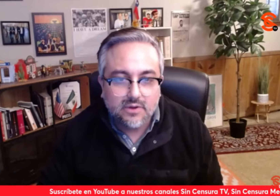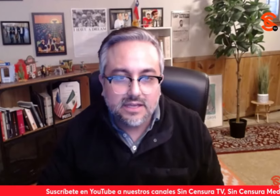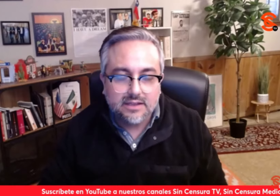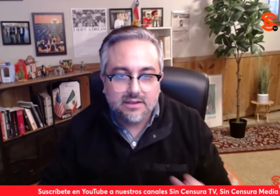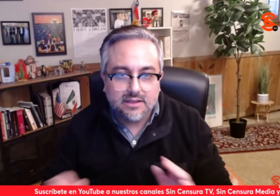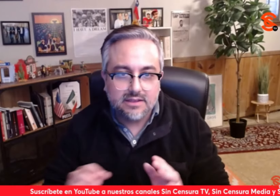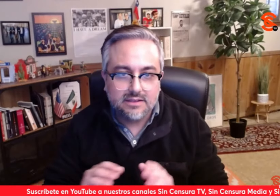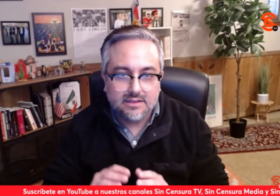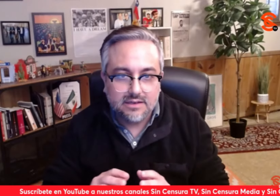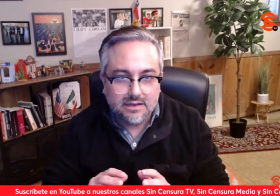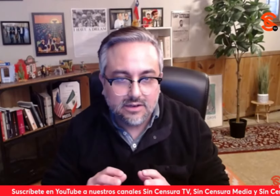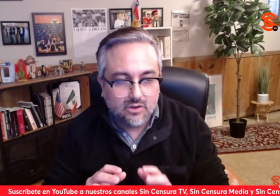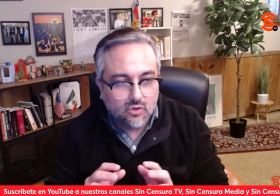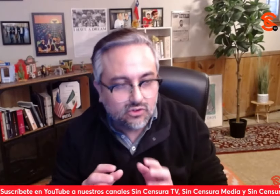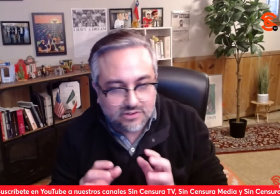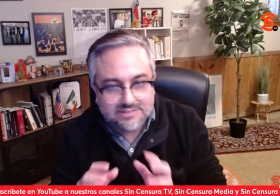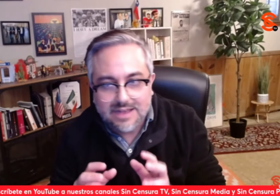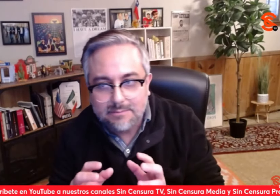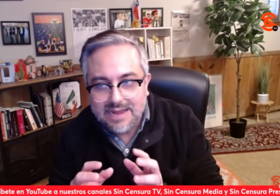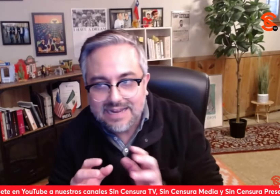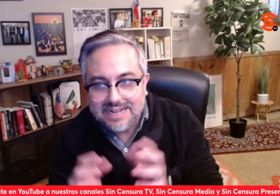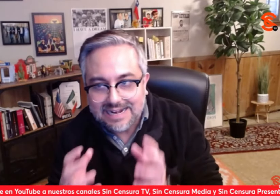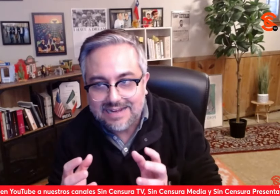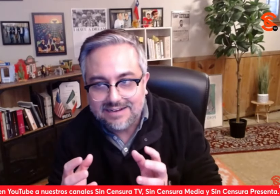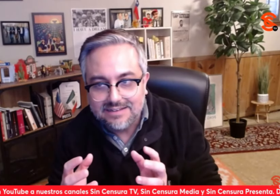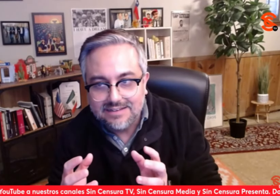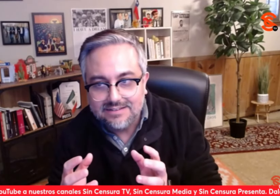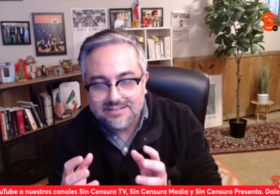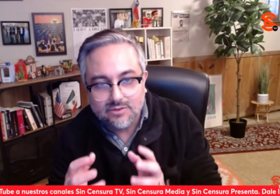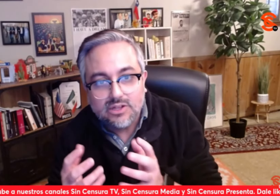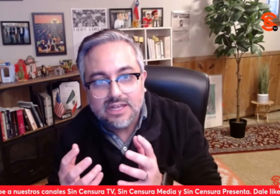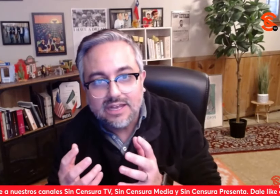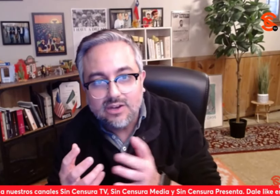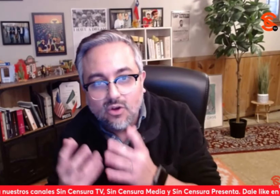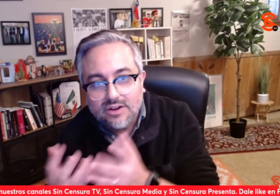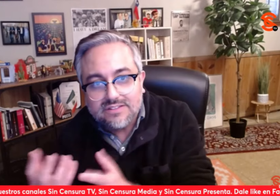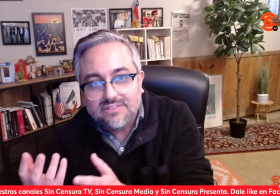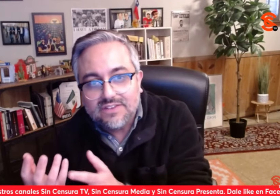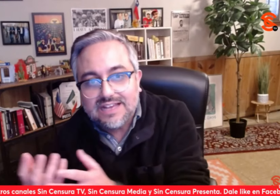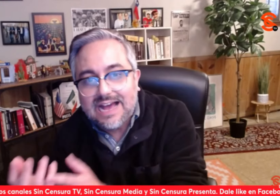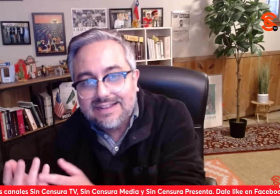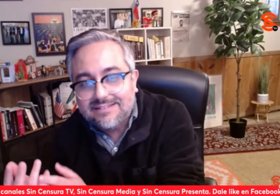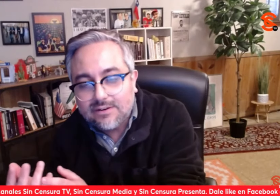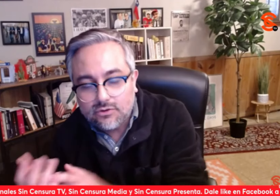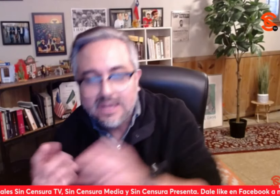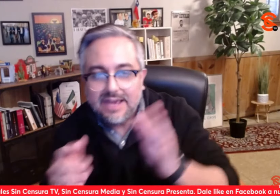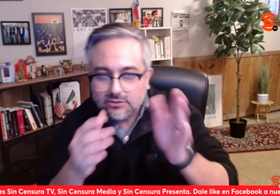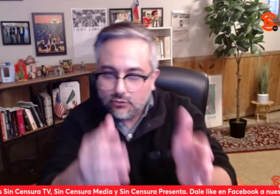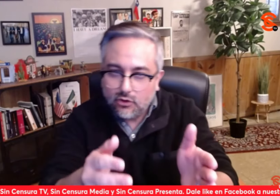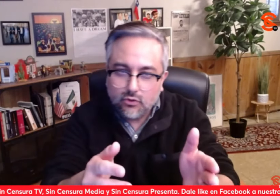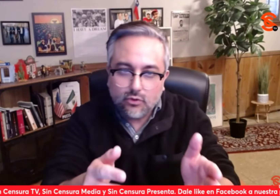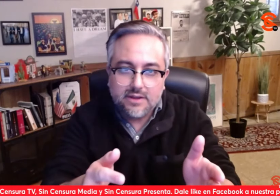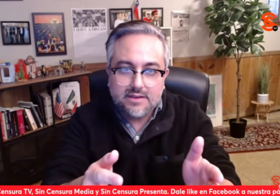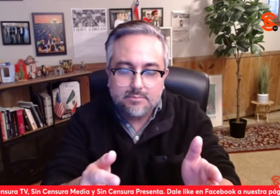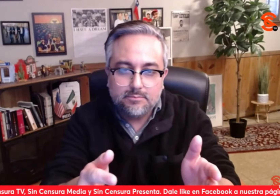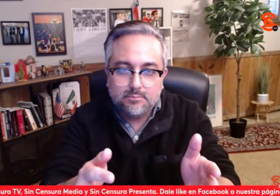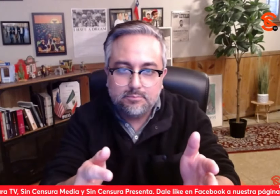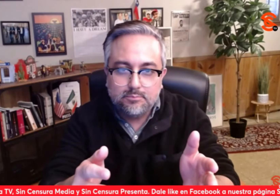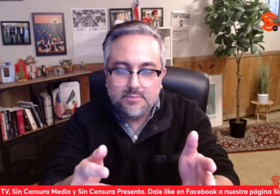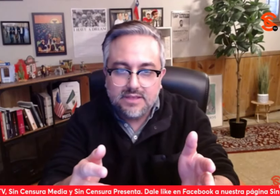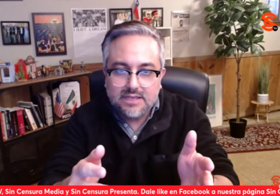Creo que no se está mal en errar sino en no rectificar ese error Esto fue lo que ocurrió